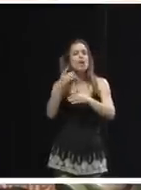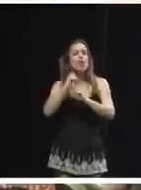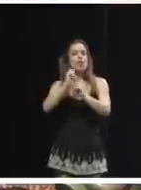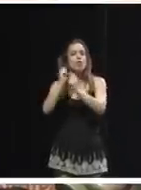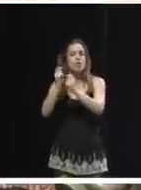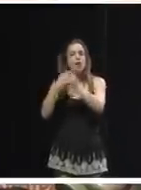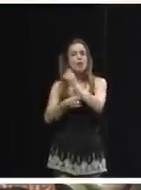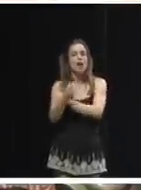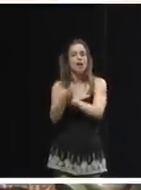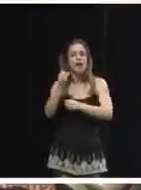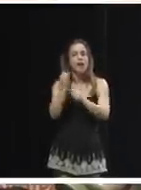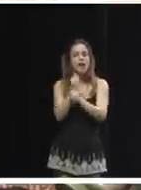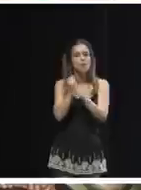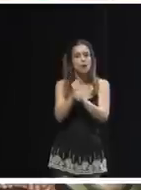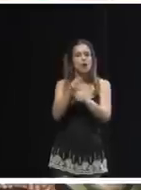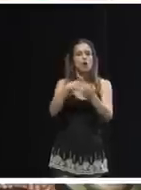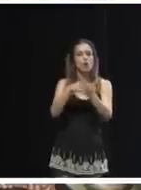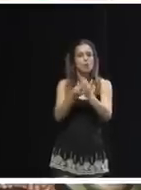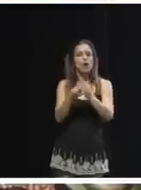del Partido Popular.